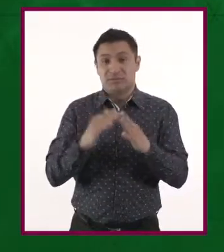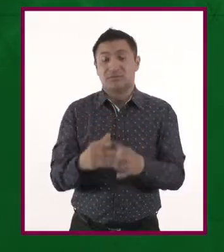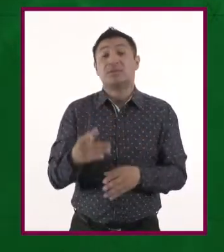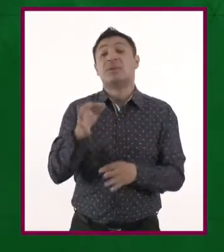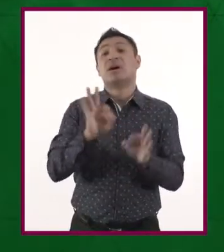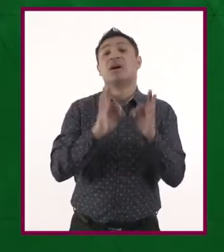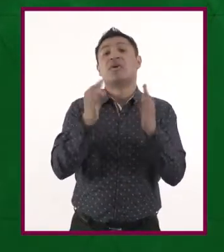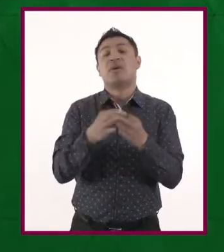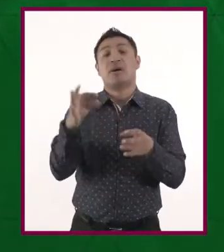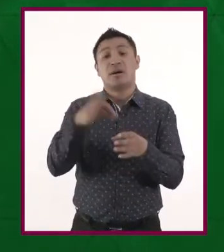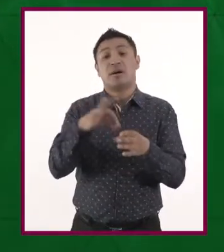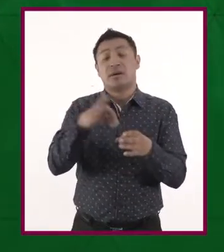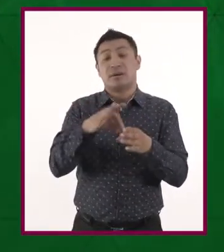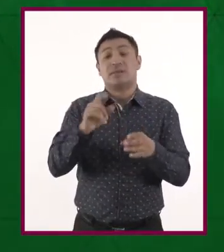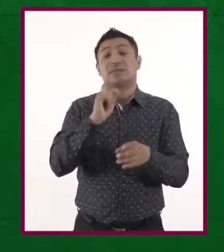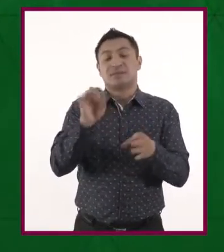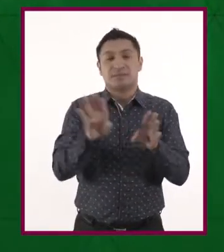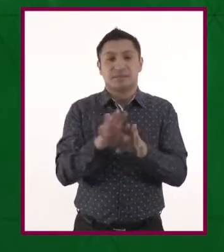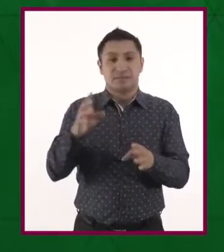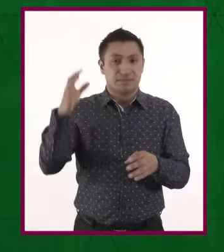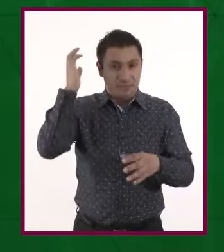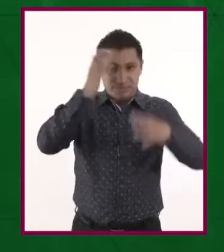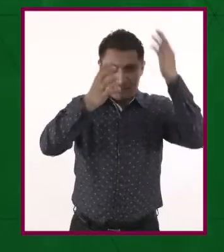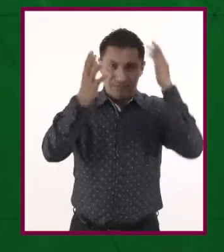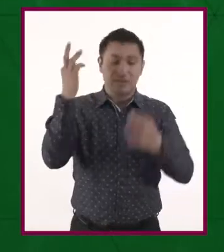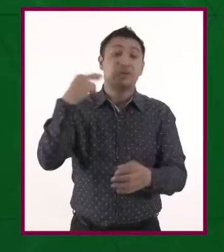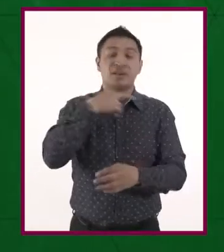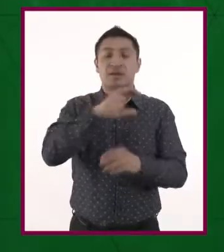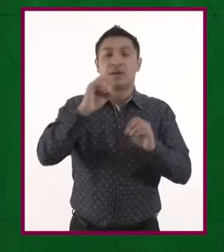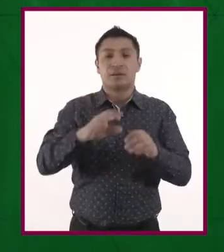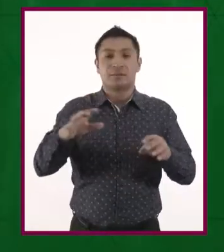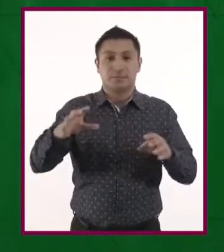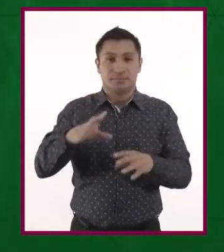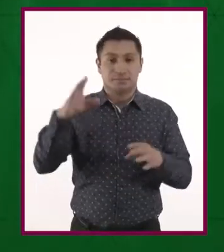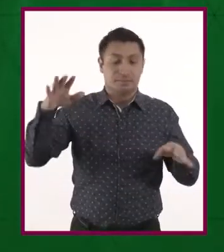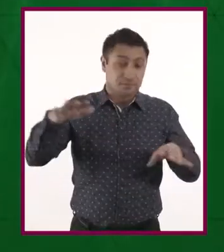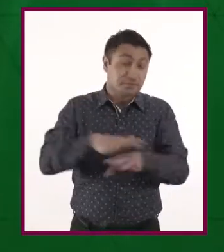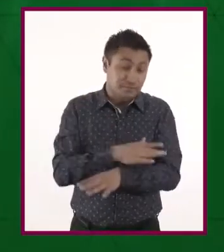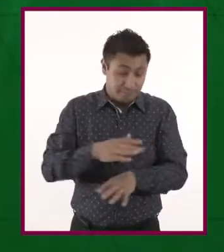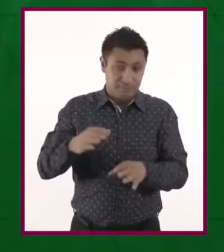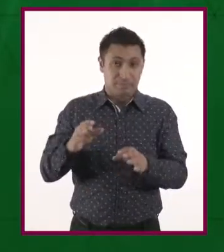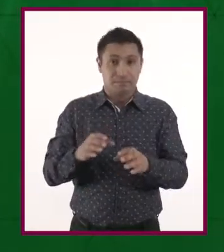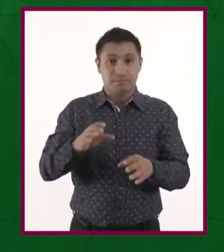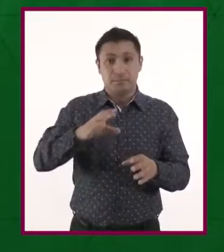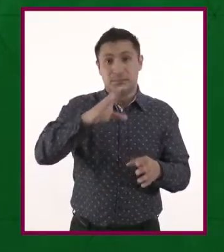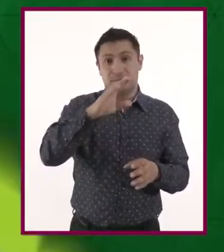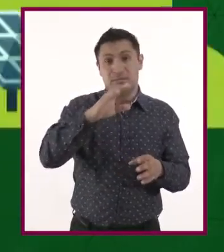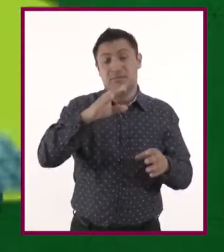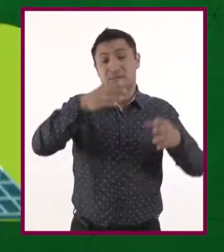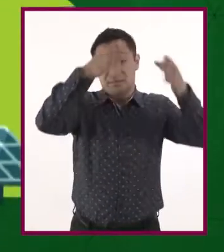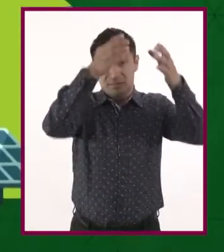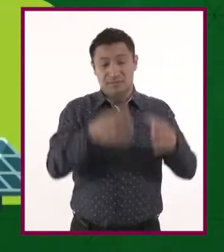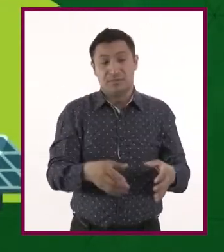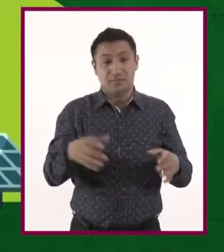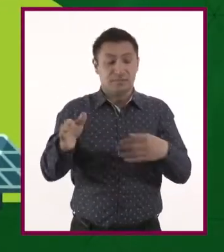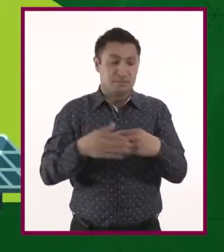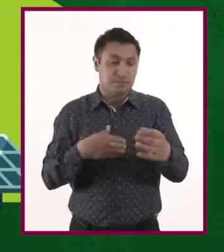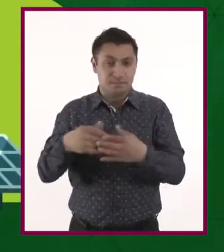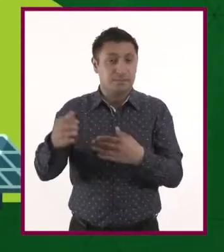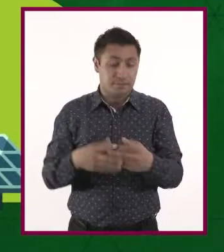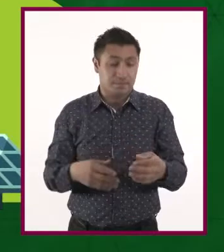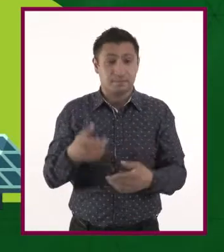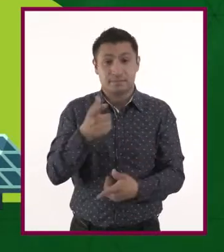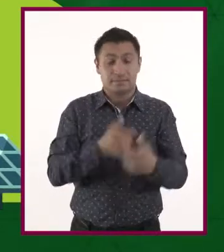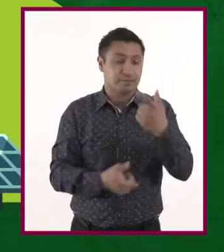forma de ahorrar es darse baños más cortos o cambiar el calentador por uno más moderno. Con los calentadores solares, el costo